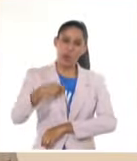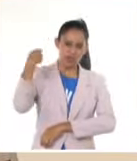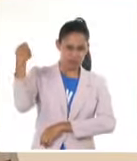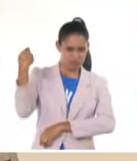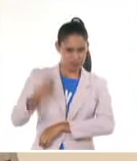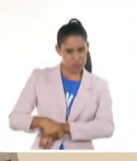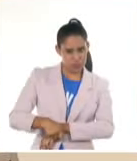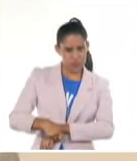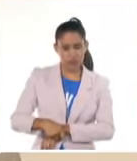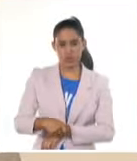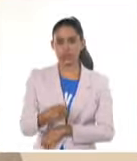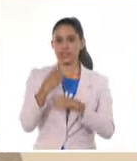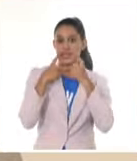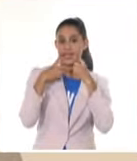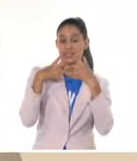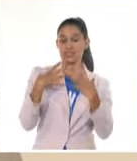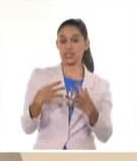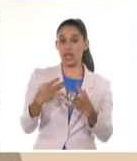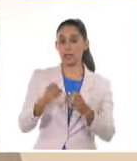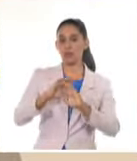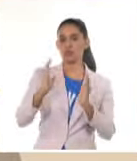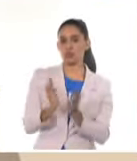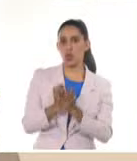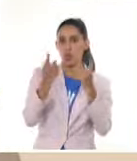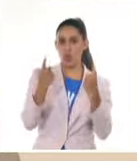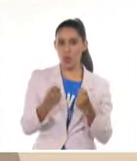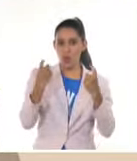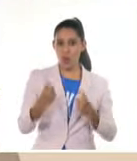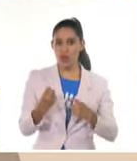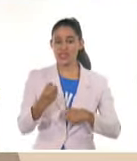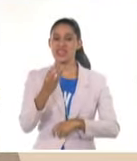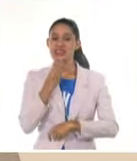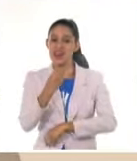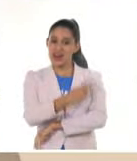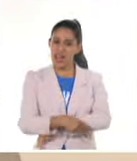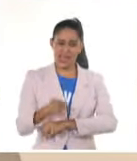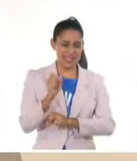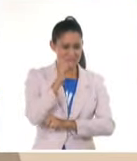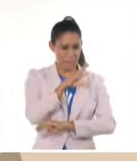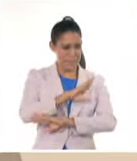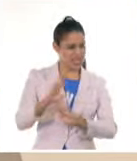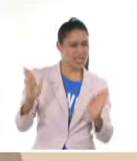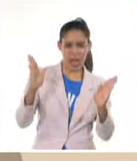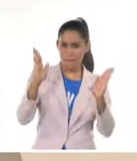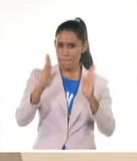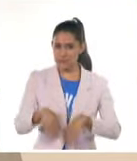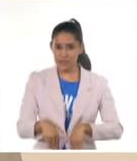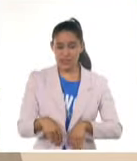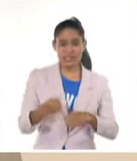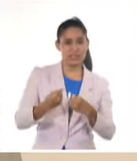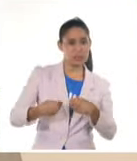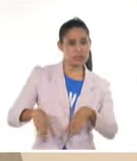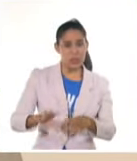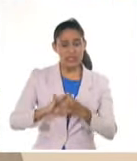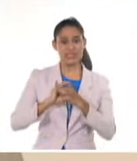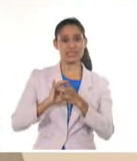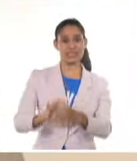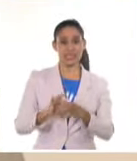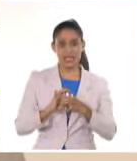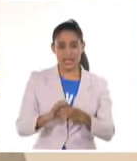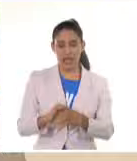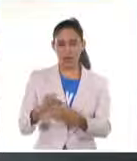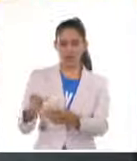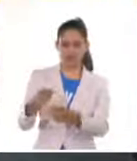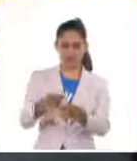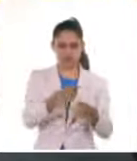enérgicamente que Israel ponga fin de inmediato a los ataques militares indiscriminados y a la destrucción